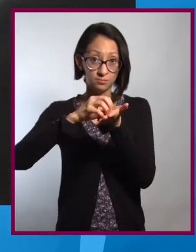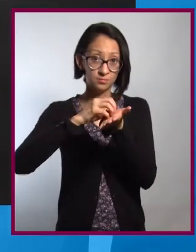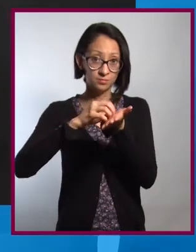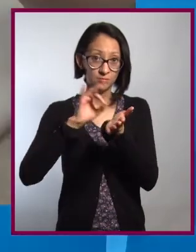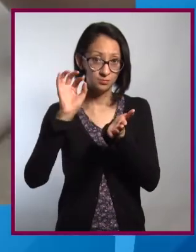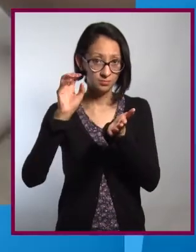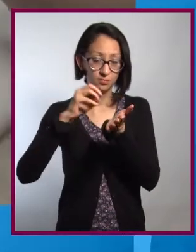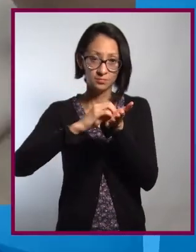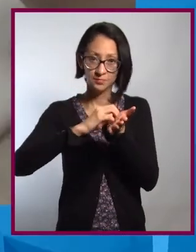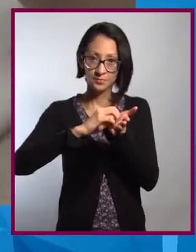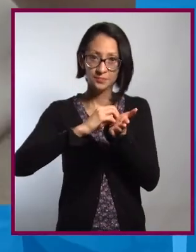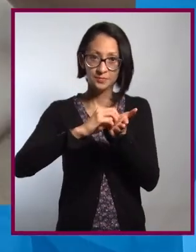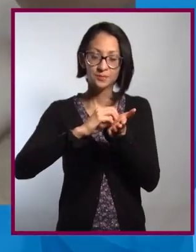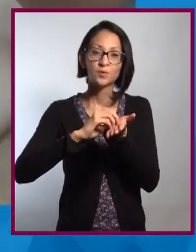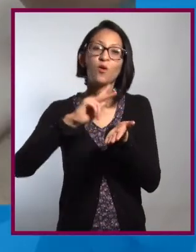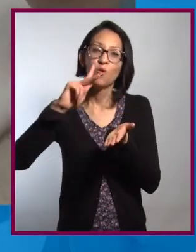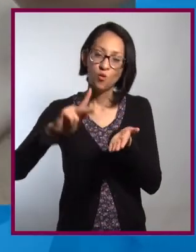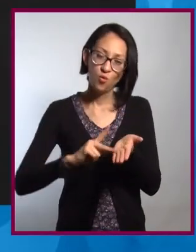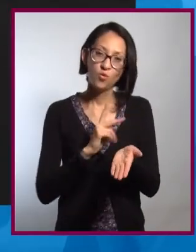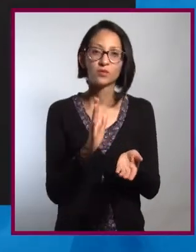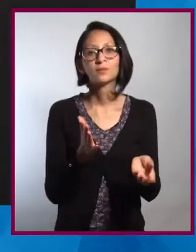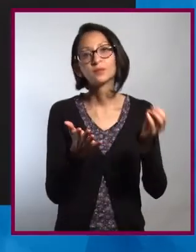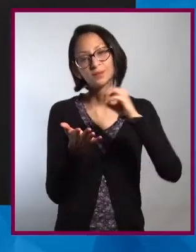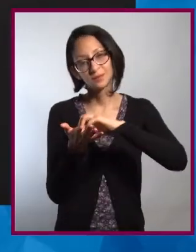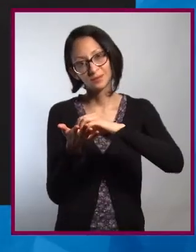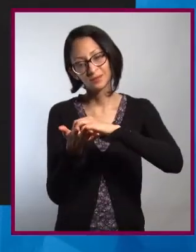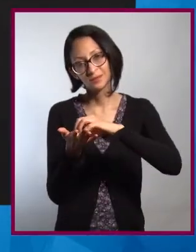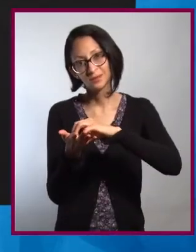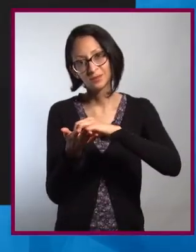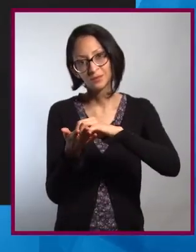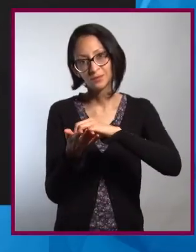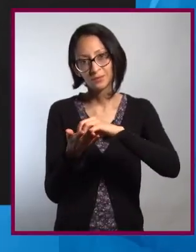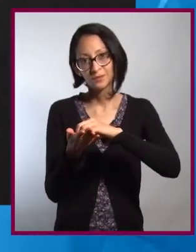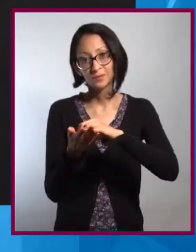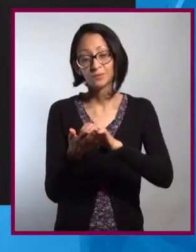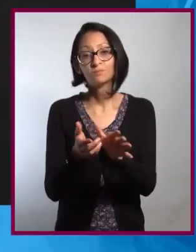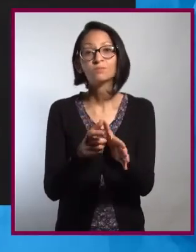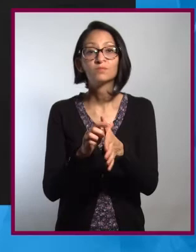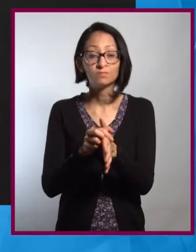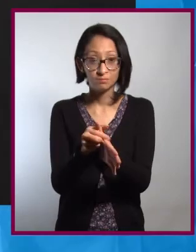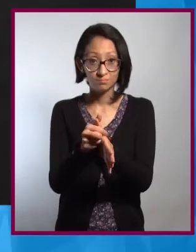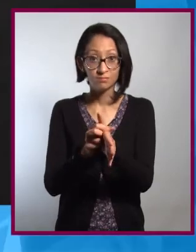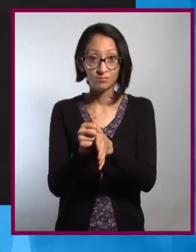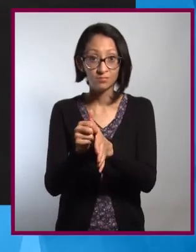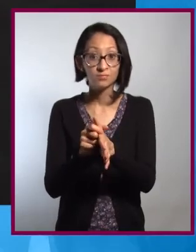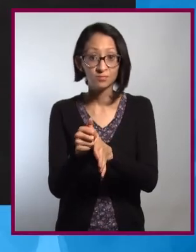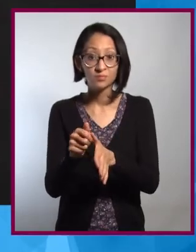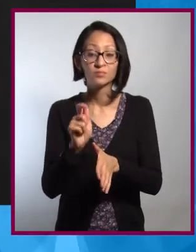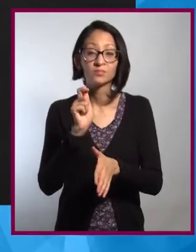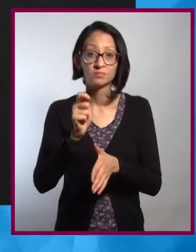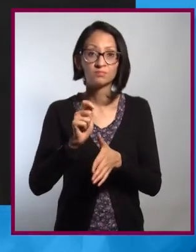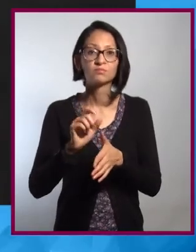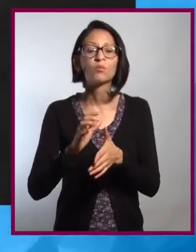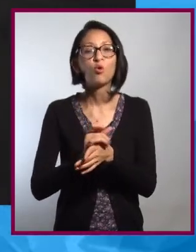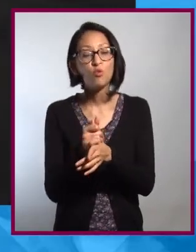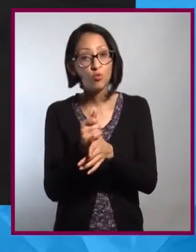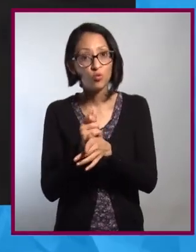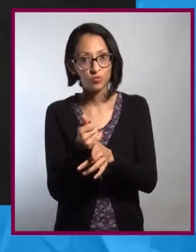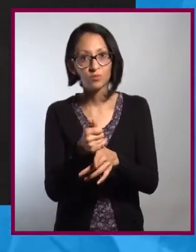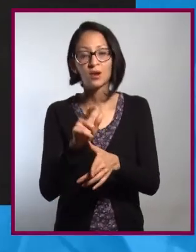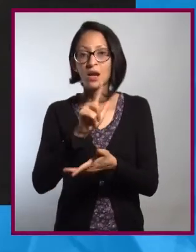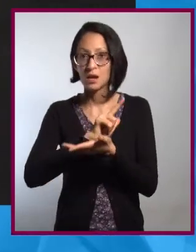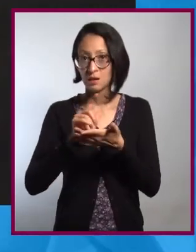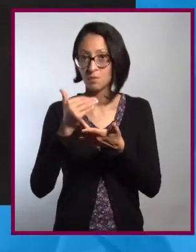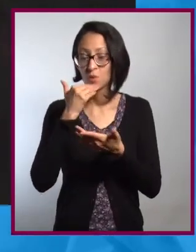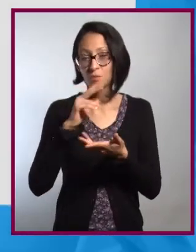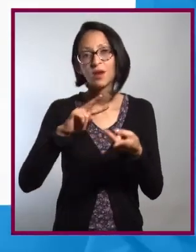mano derecha y repítelo con la otra mano. Frota el dedo pulgar de cada mano, estrujándolo con la otra mano y girándola. Repítelo